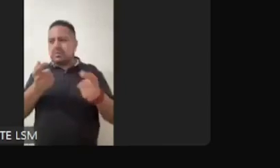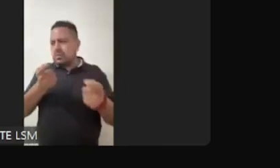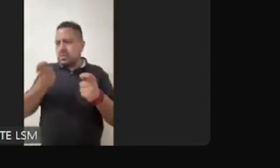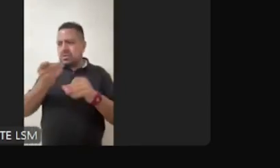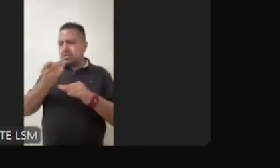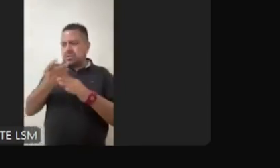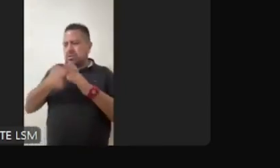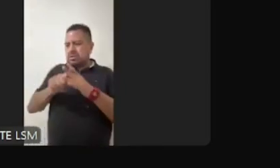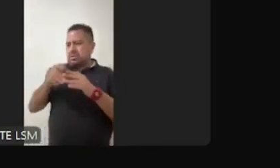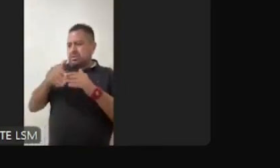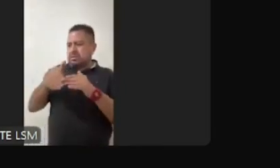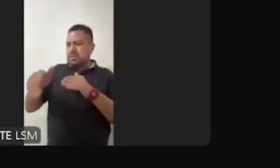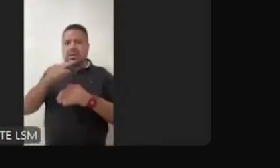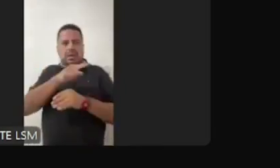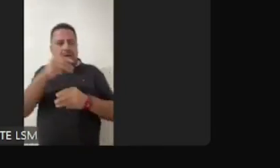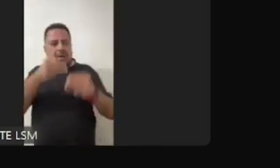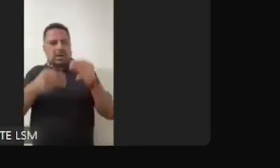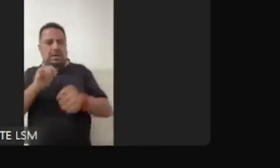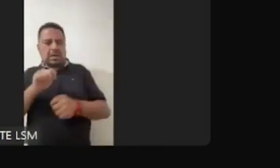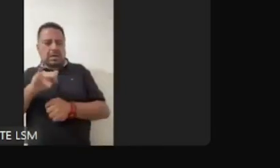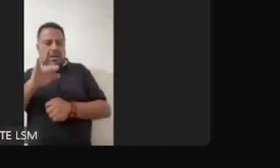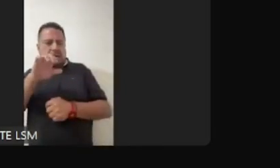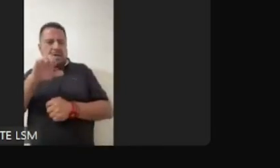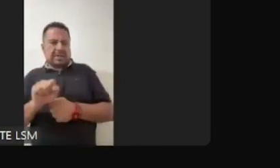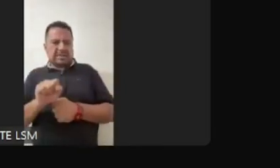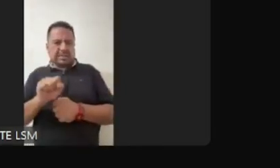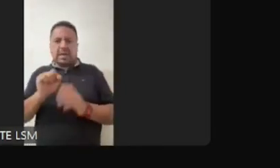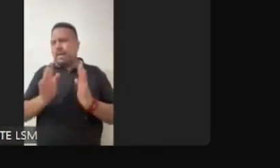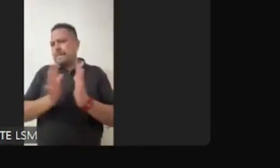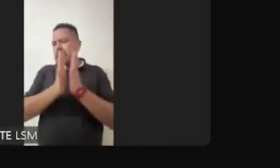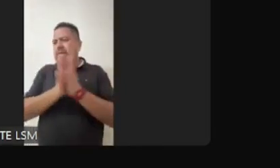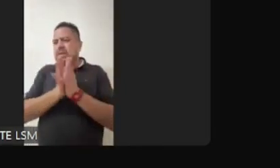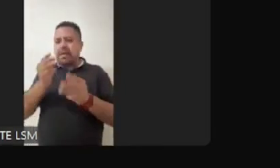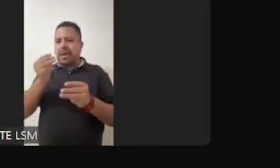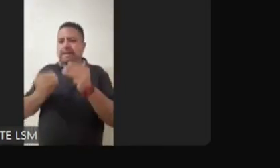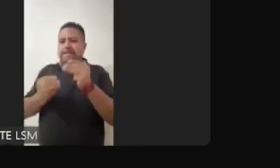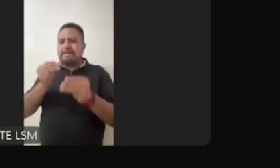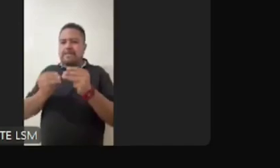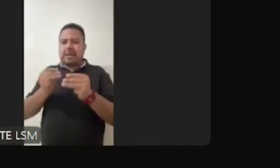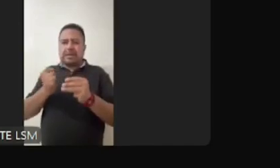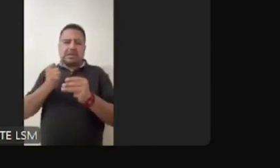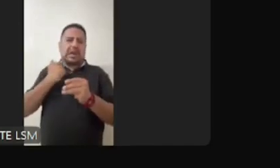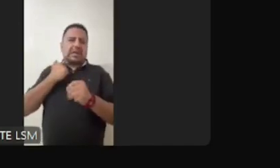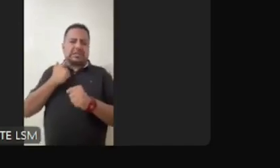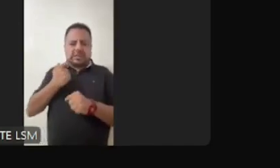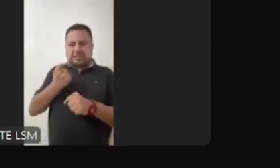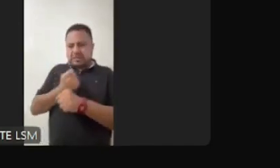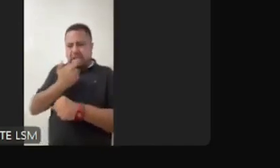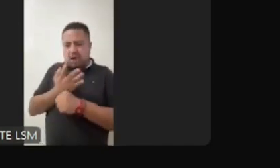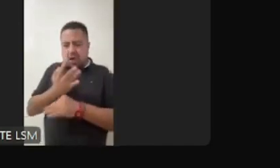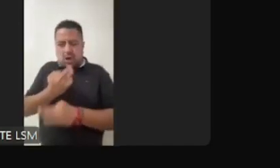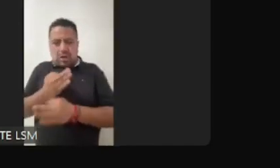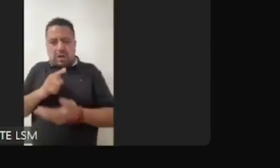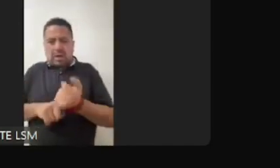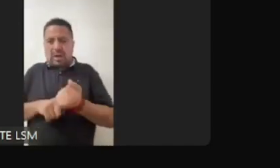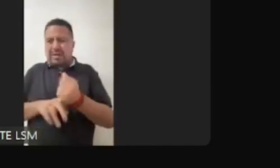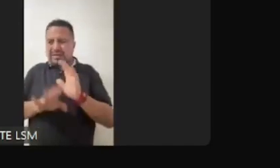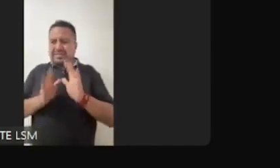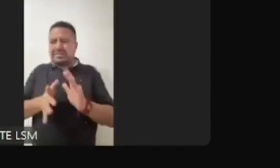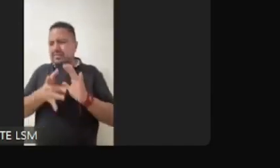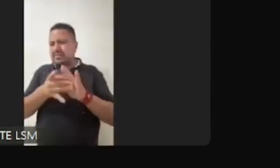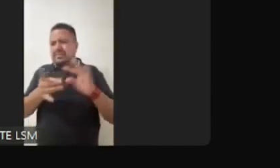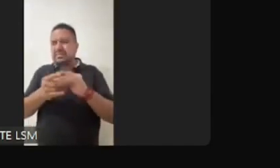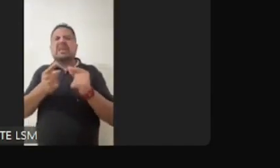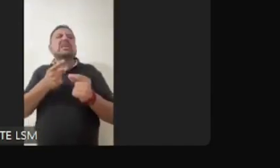por el magistrado José Inés betancur Salgado participando la magistrada y el secretario general en funciones antes mencionadas a